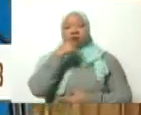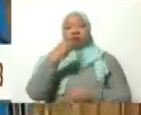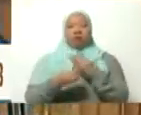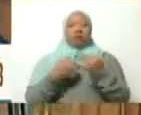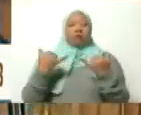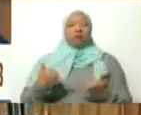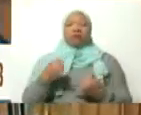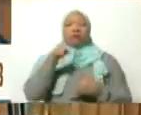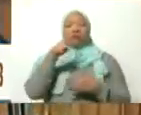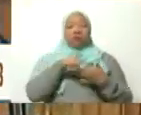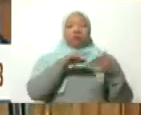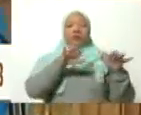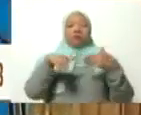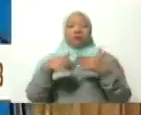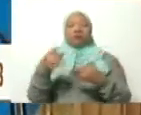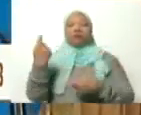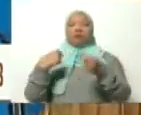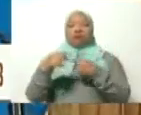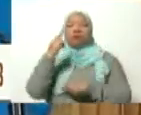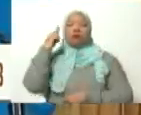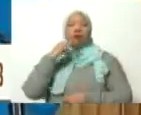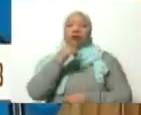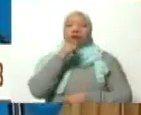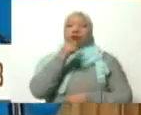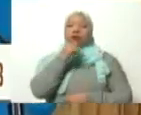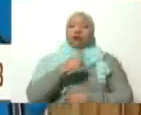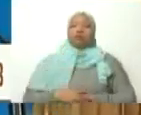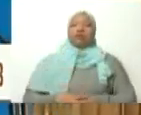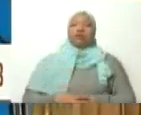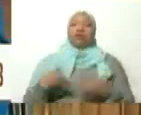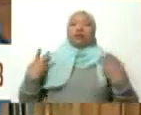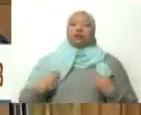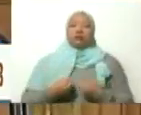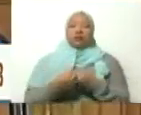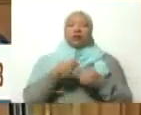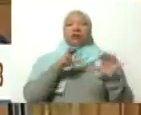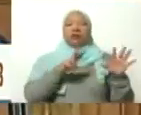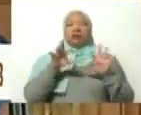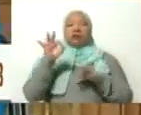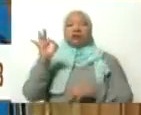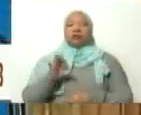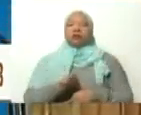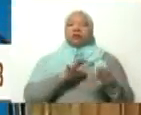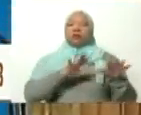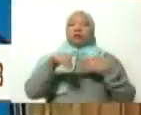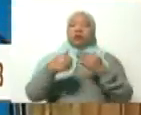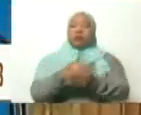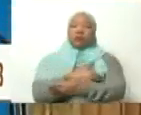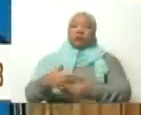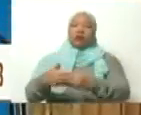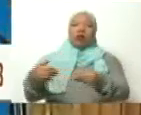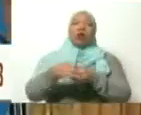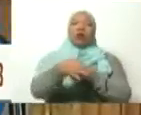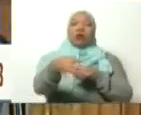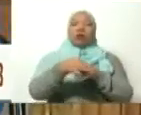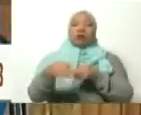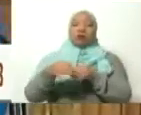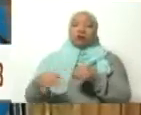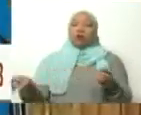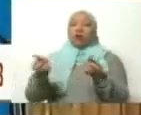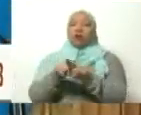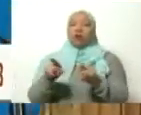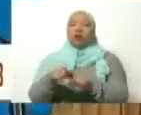6.634 millones de bolívares corresponden a los estados y 1.659 millones a los municipios. Se contemplan